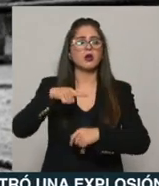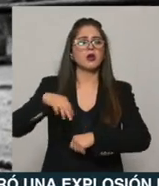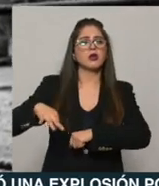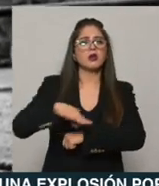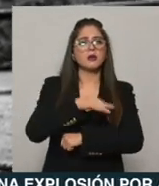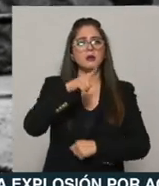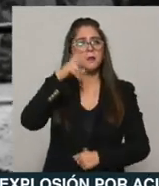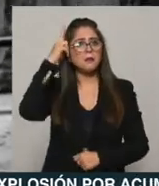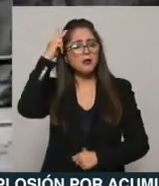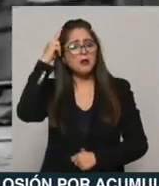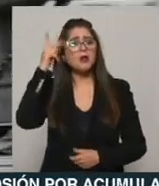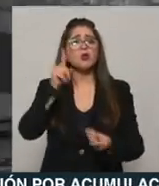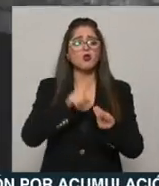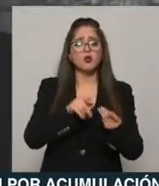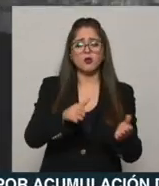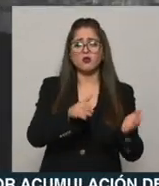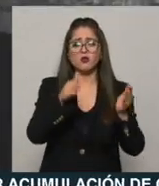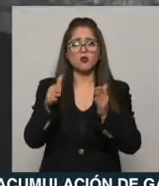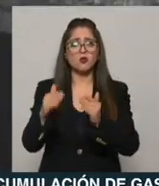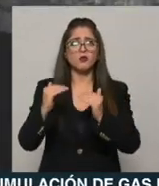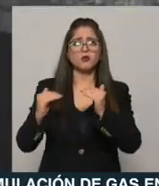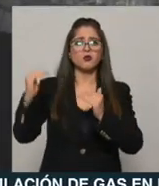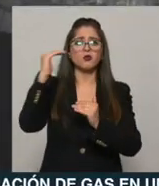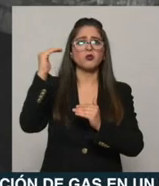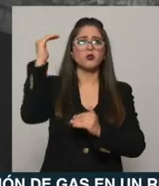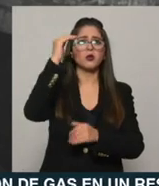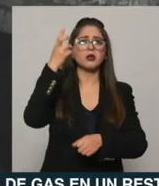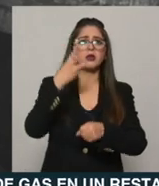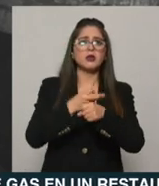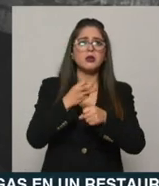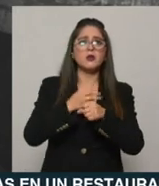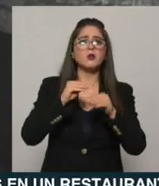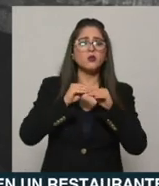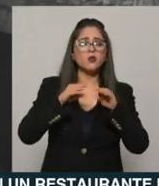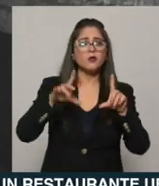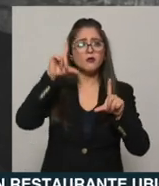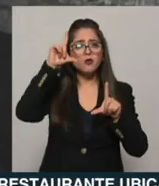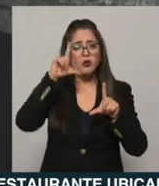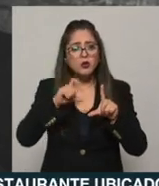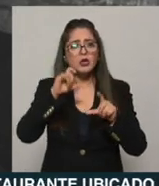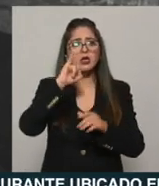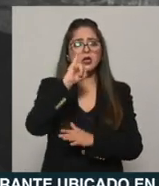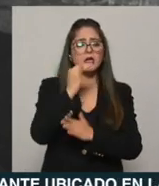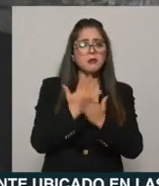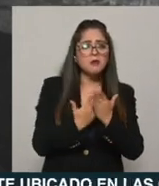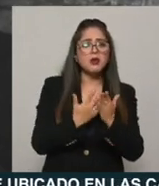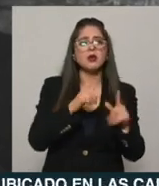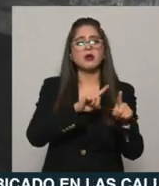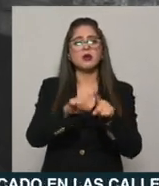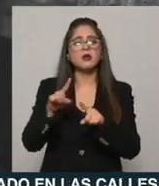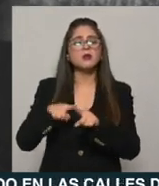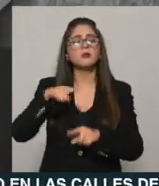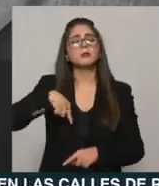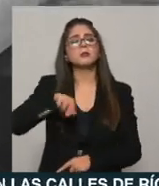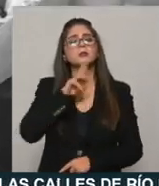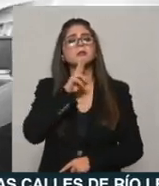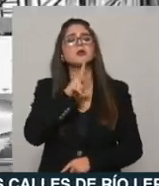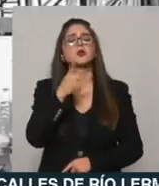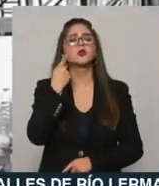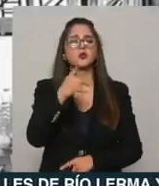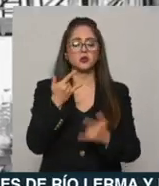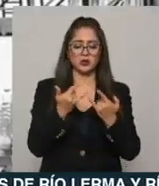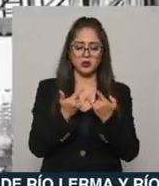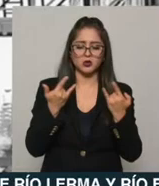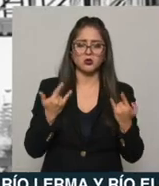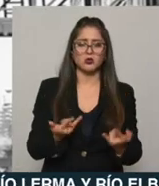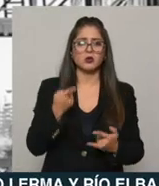Bellas Artes, que está ubicado en el tercer piso. Ahí, a través de fotografías, de imágenes, van a poder encontrar lo mejor de la historia de este